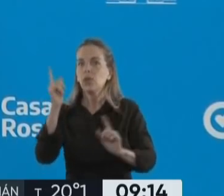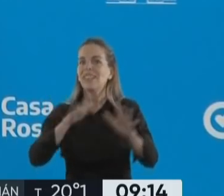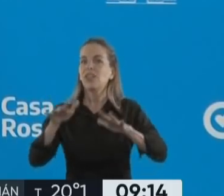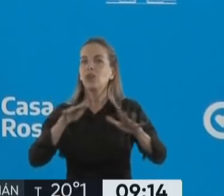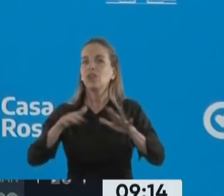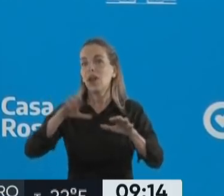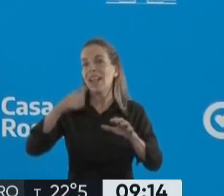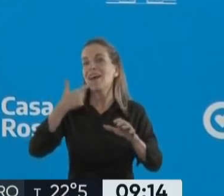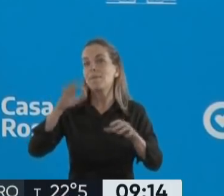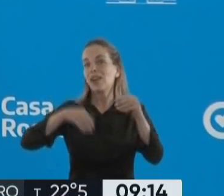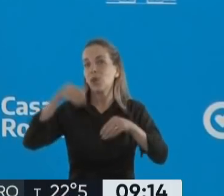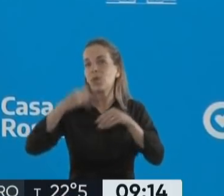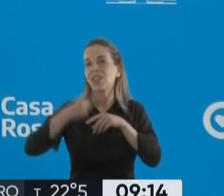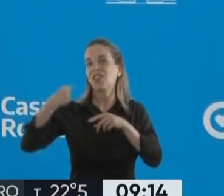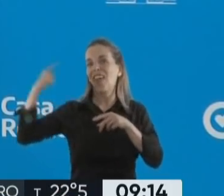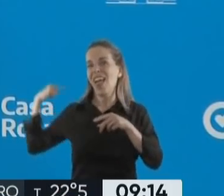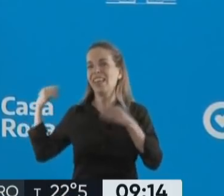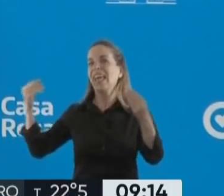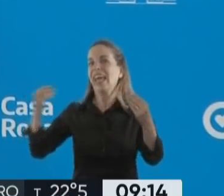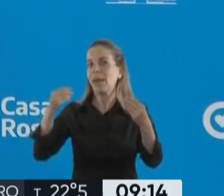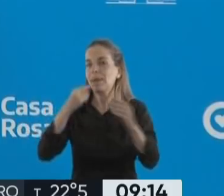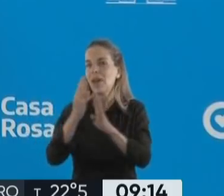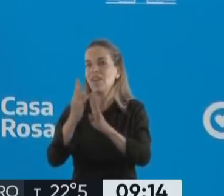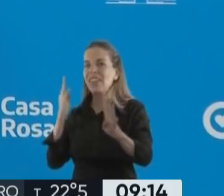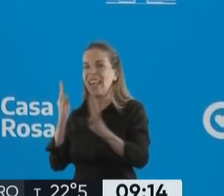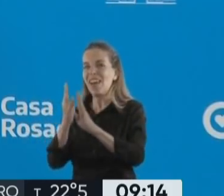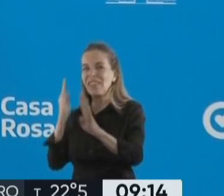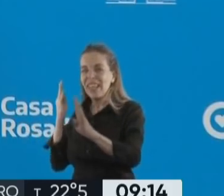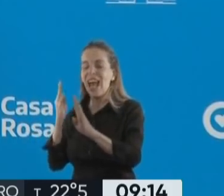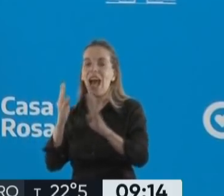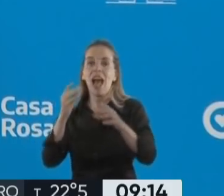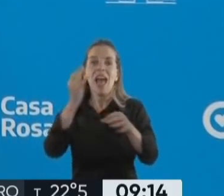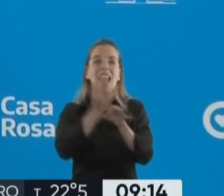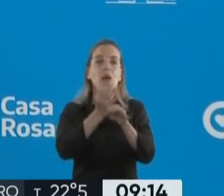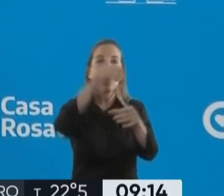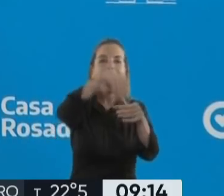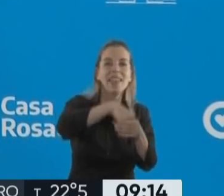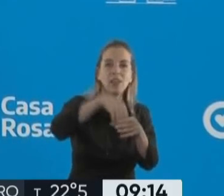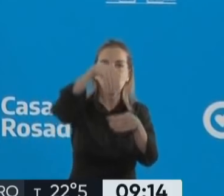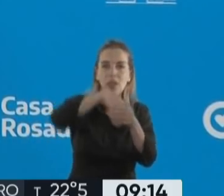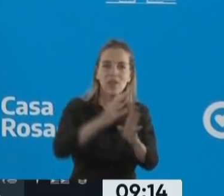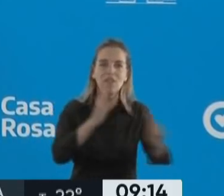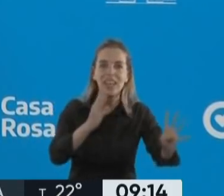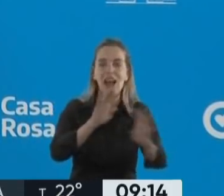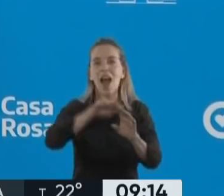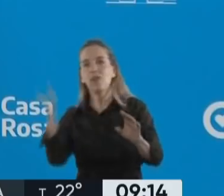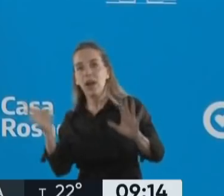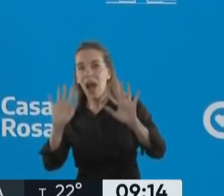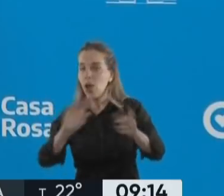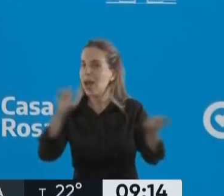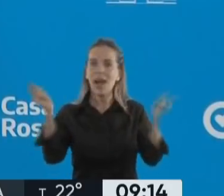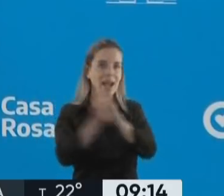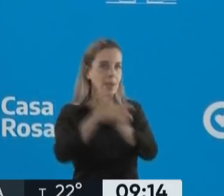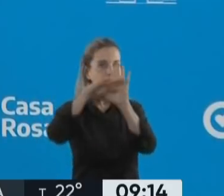engorroso el voto en las PASO, que era el tema de la doble fila, la fila adentro y la fila afuera, que demoraba bastante, va a haber una sola fila, se va a